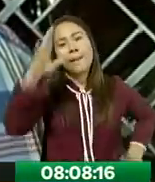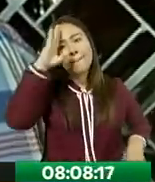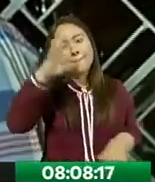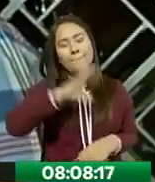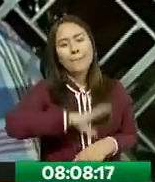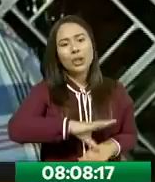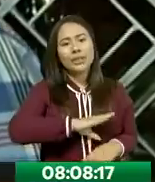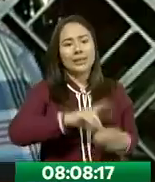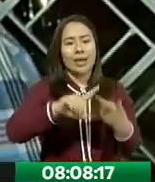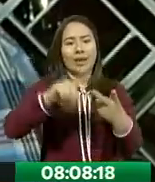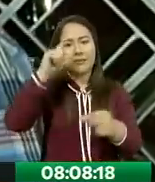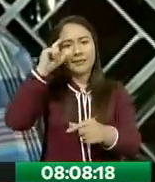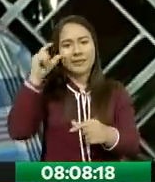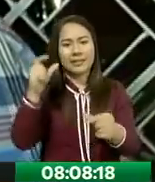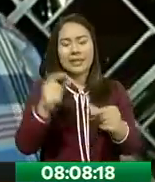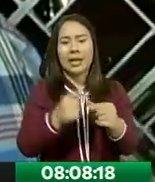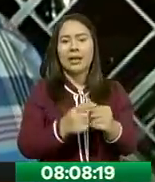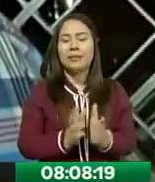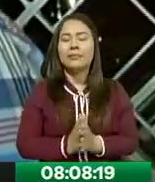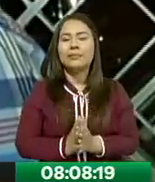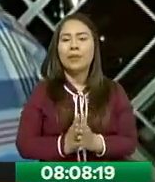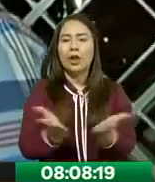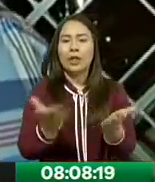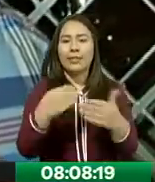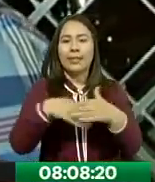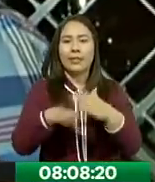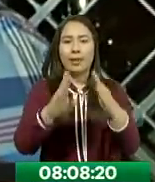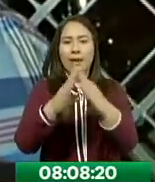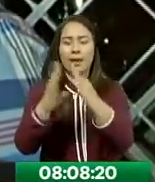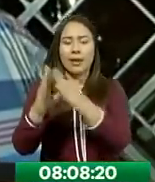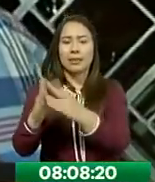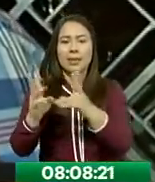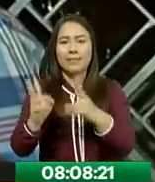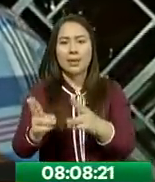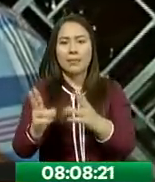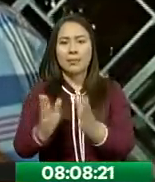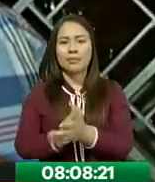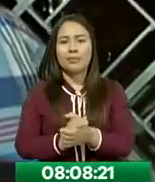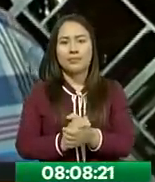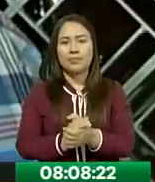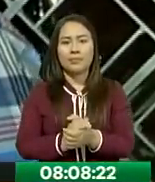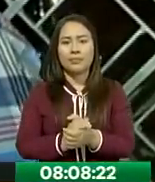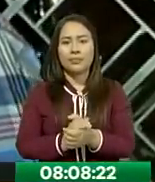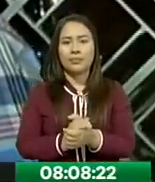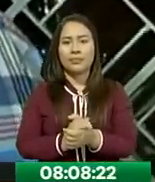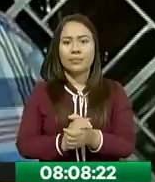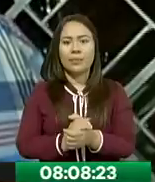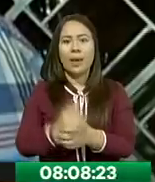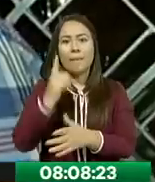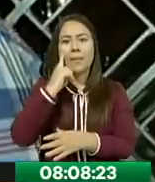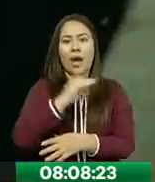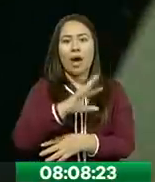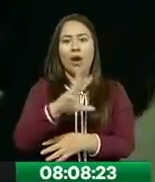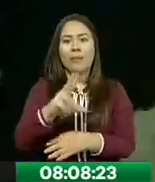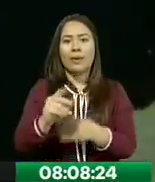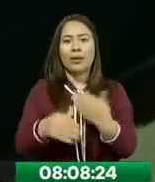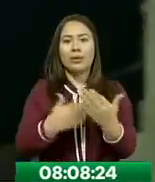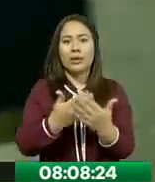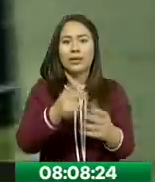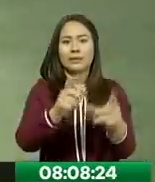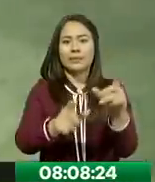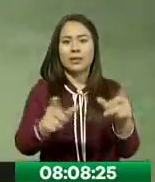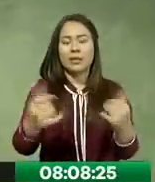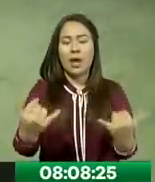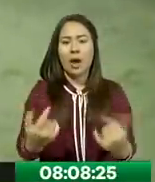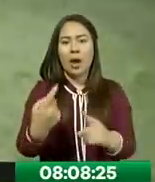y fiscales, llegaban hasta los domicilios, luego que ingresaban a los mismos procedían a robarles a los ciudadanos. En los últimos